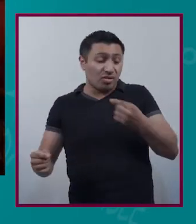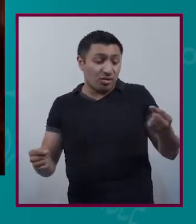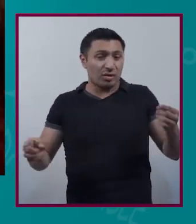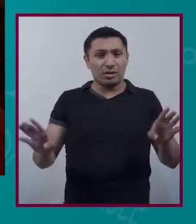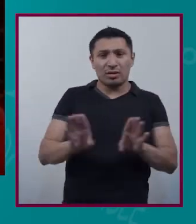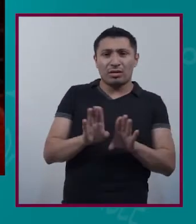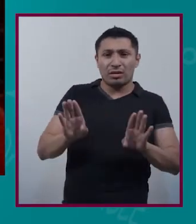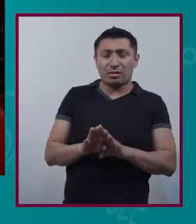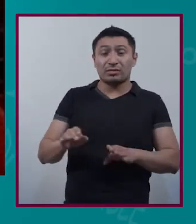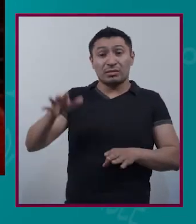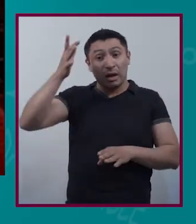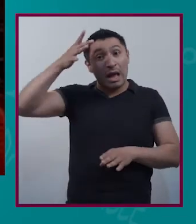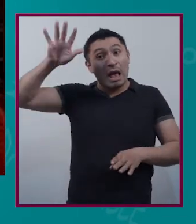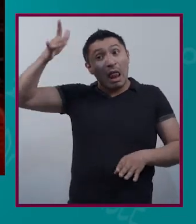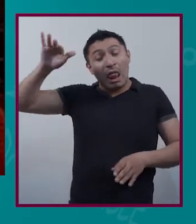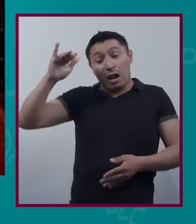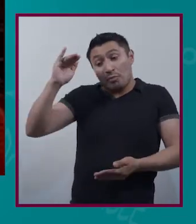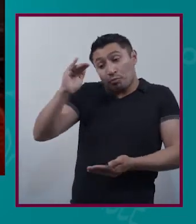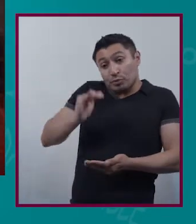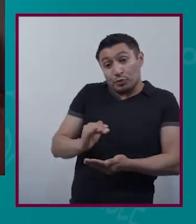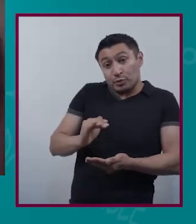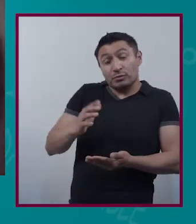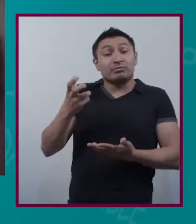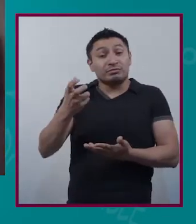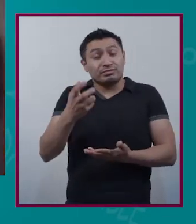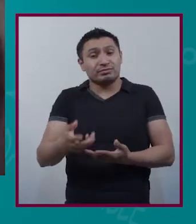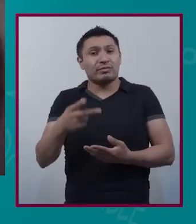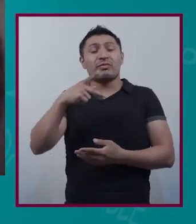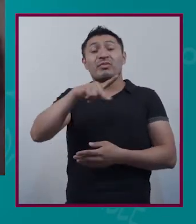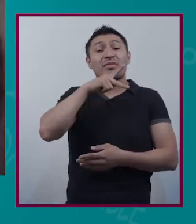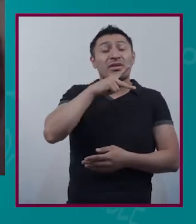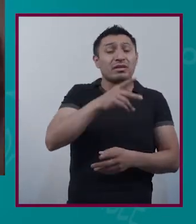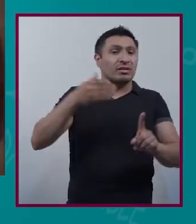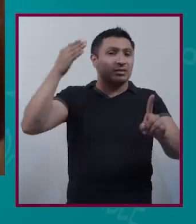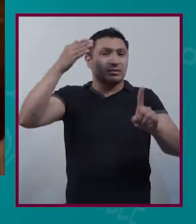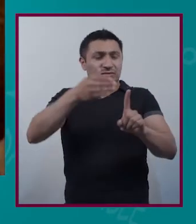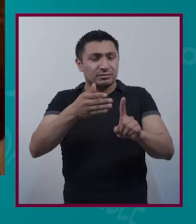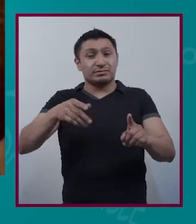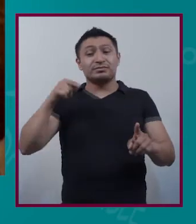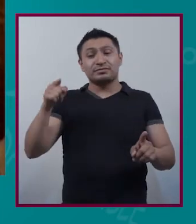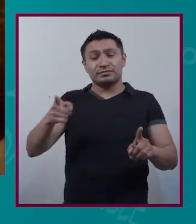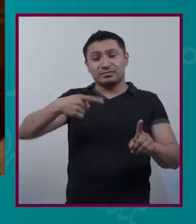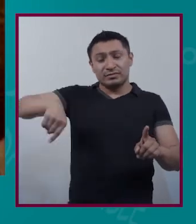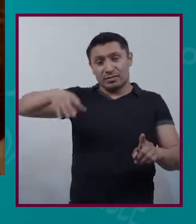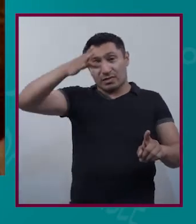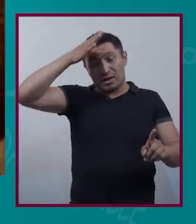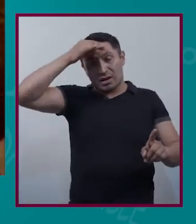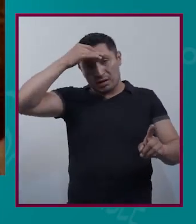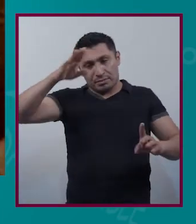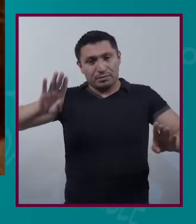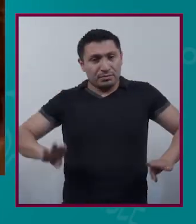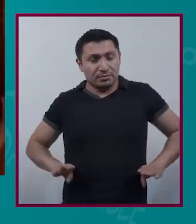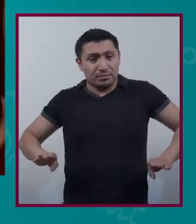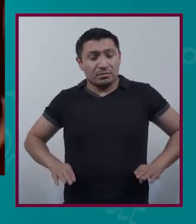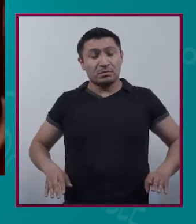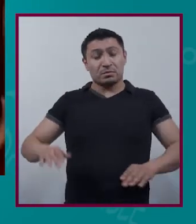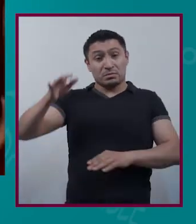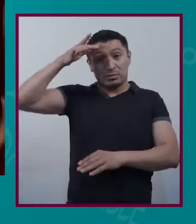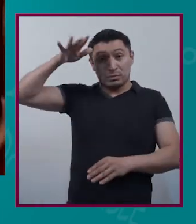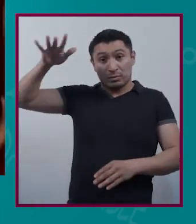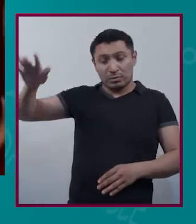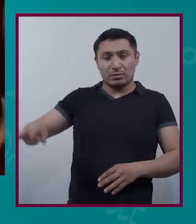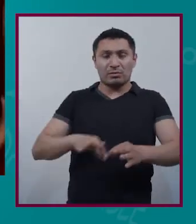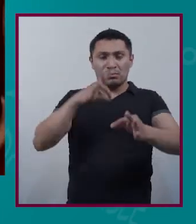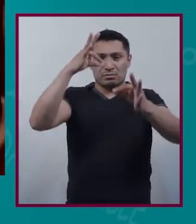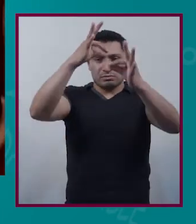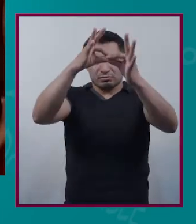eran vistos como adultos pequeños. Por ello, sus padres buscaban la manera de que aprendieran las conductas de la madurez y a